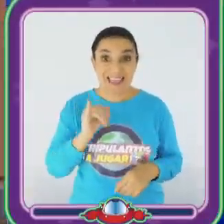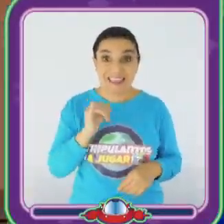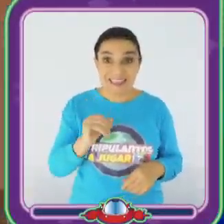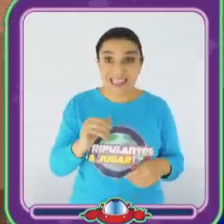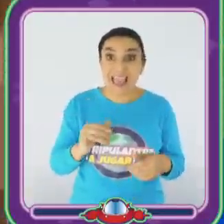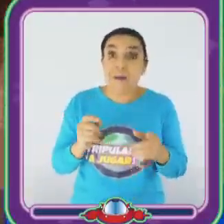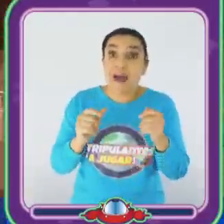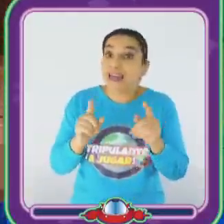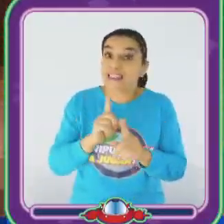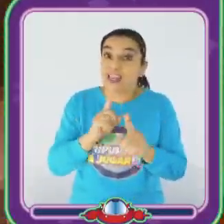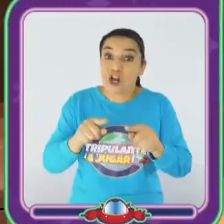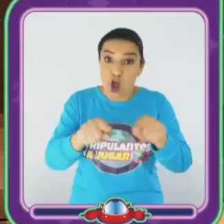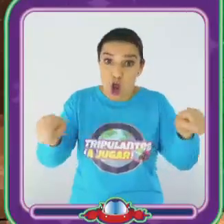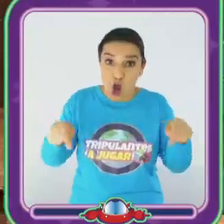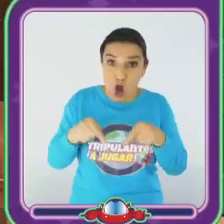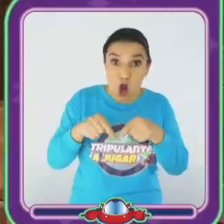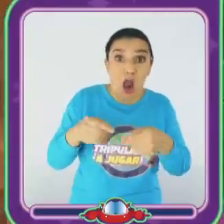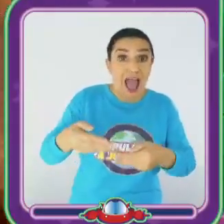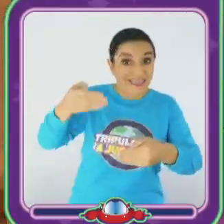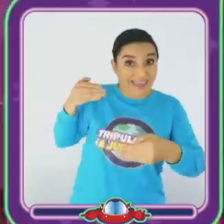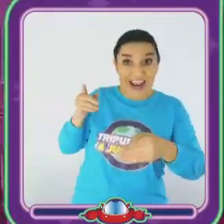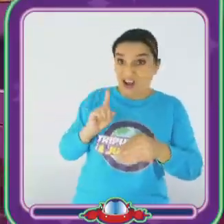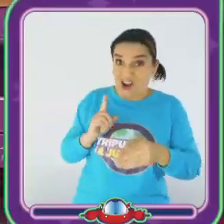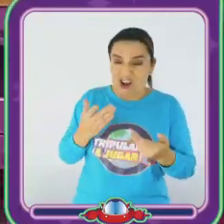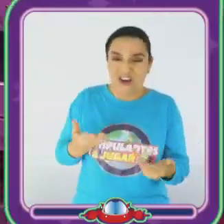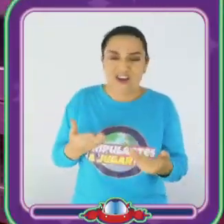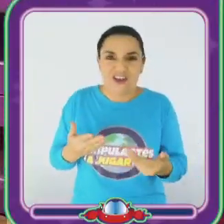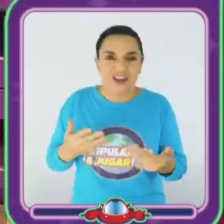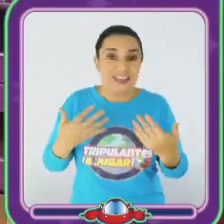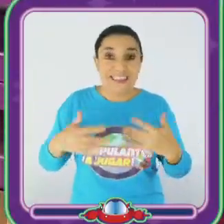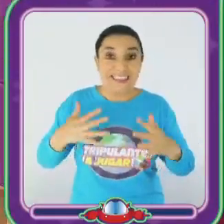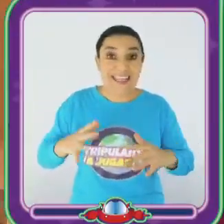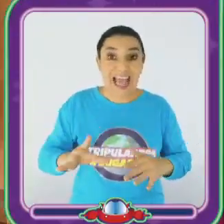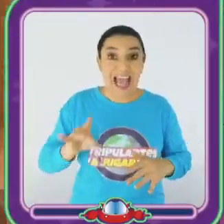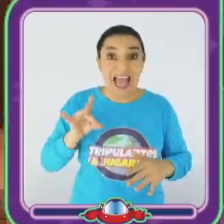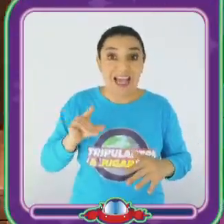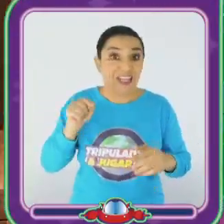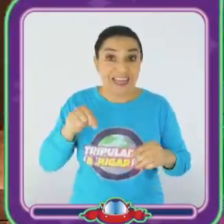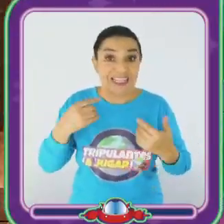Ahora sí, parece que no habían ido a la parte de atrás de la estación.